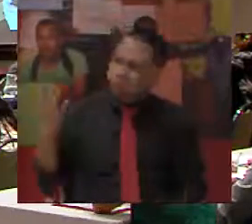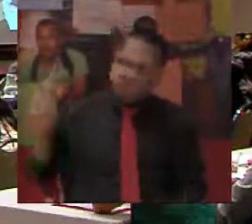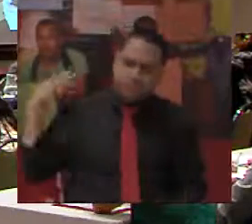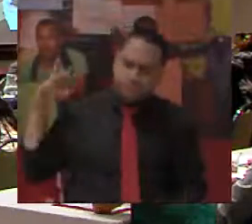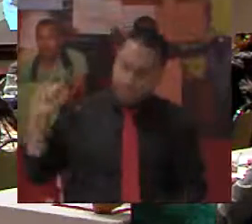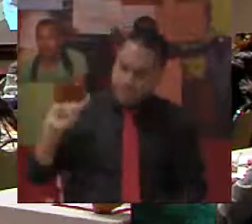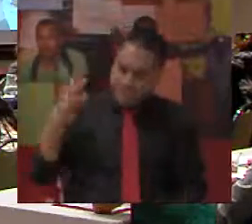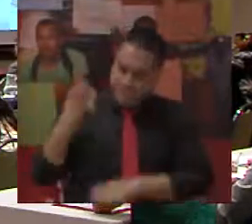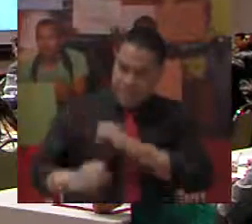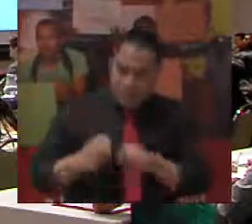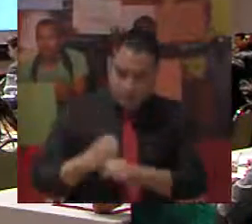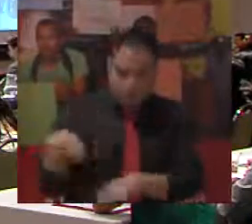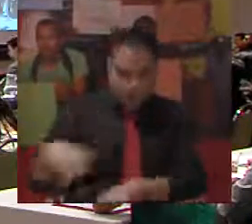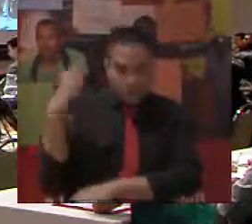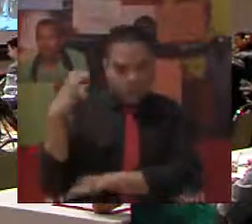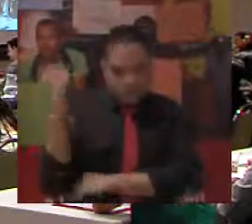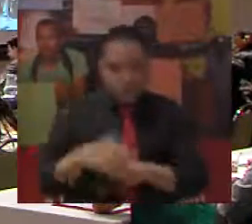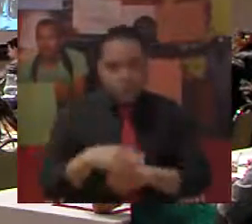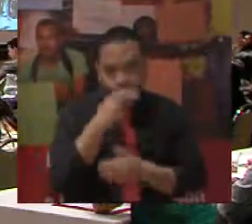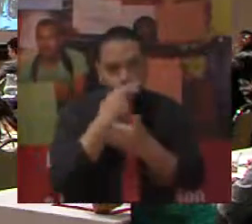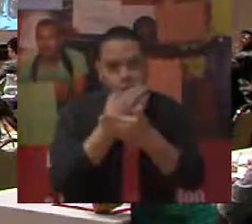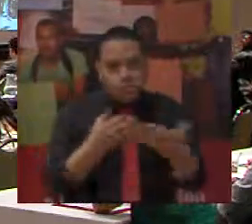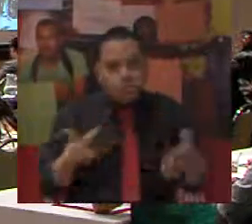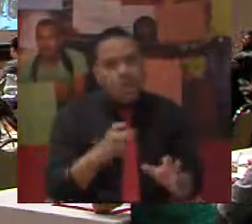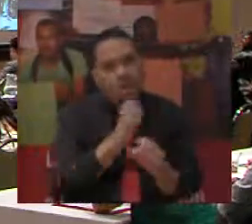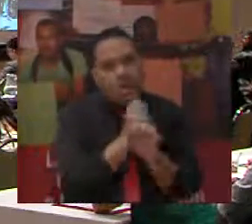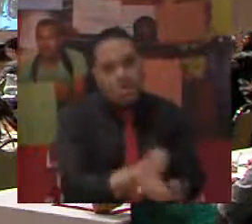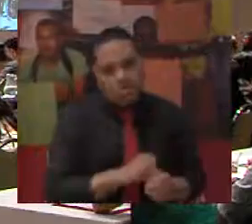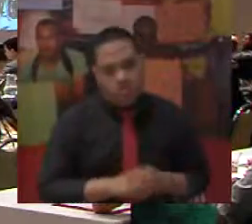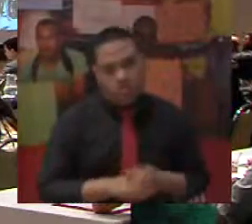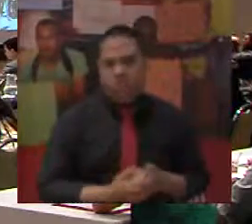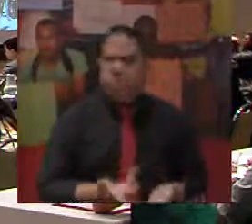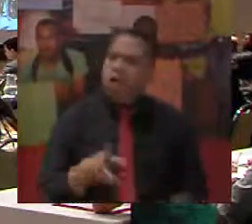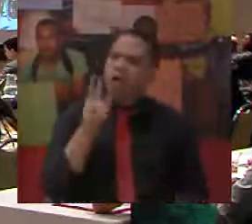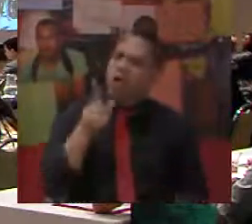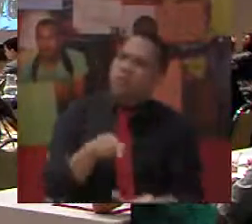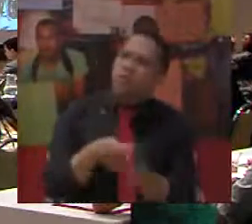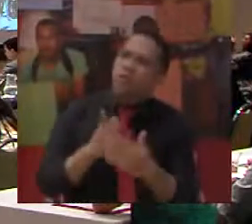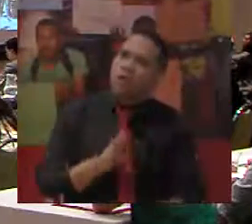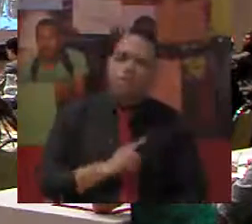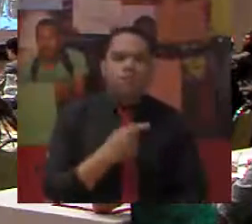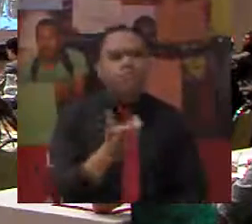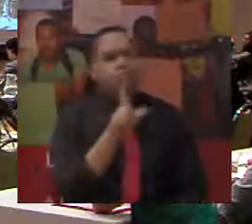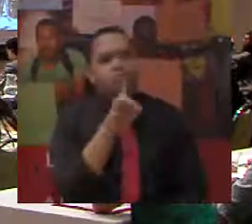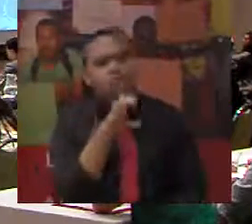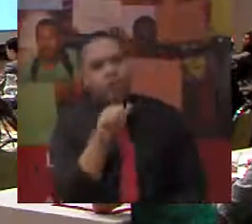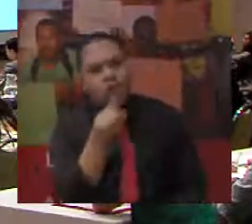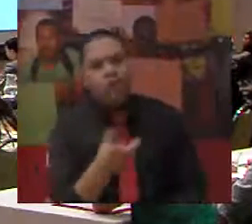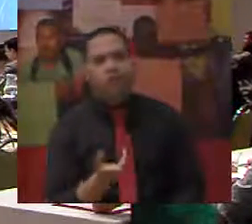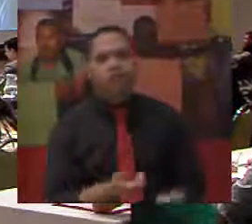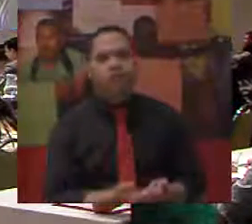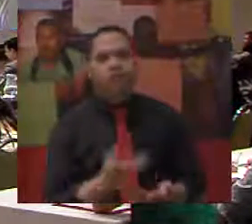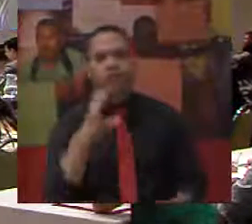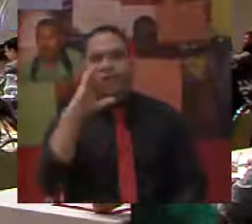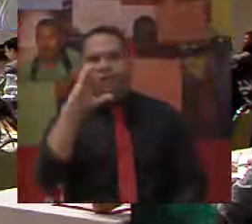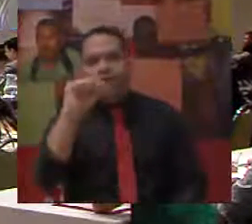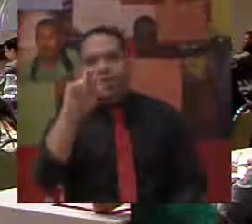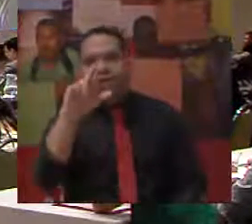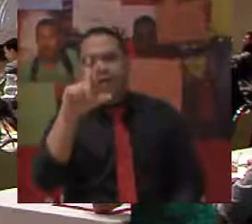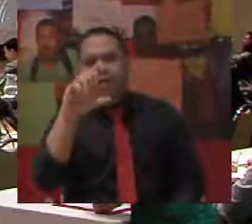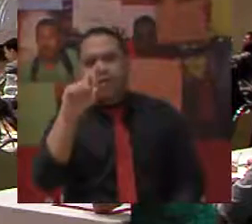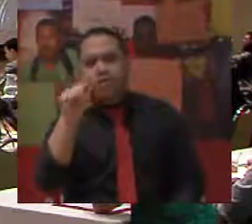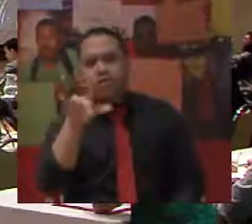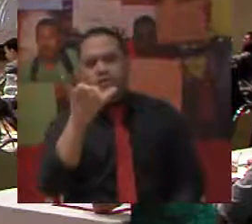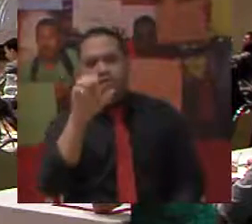años. Y los niños desafortunadamente no me ven a mí, o al alcalde, o a Lucas, o a Carlos Raúl Yepes como